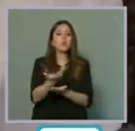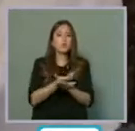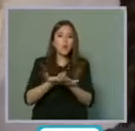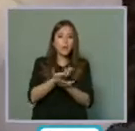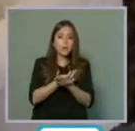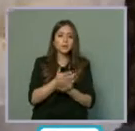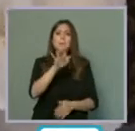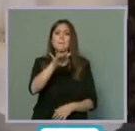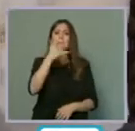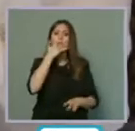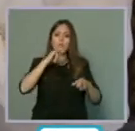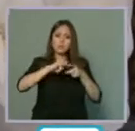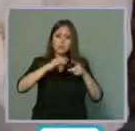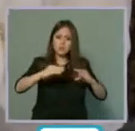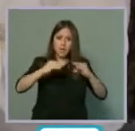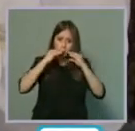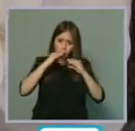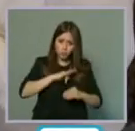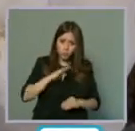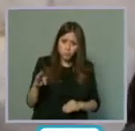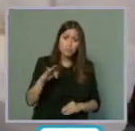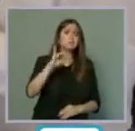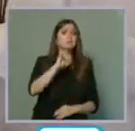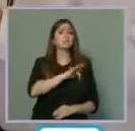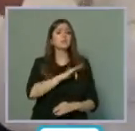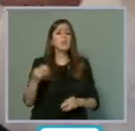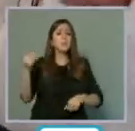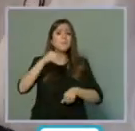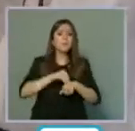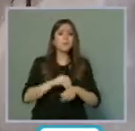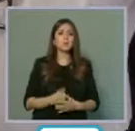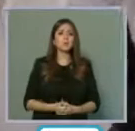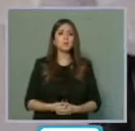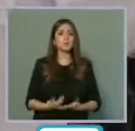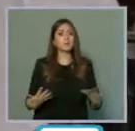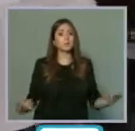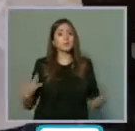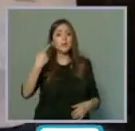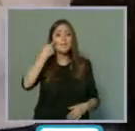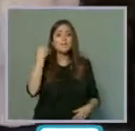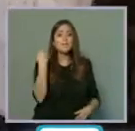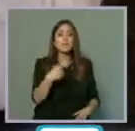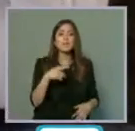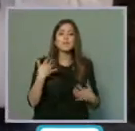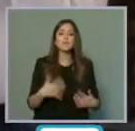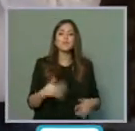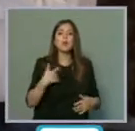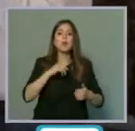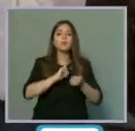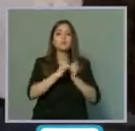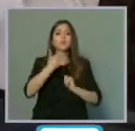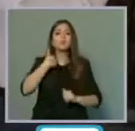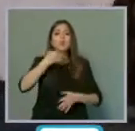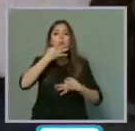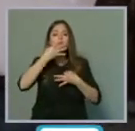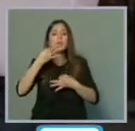sándwich? Sí, también. Sí, también. Fíjate, tío Alberto, ya hasta se me antojó un